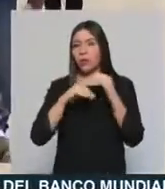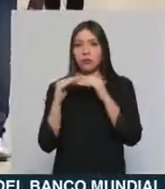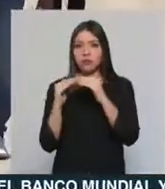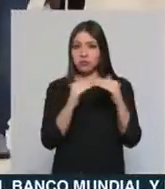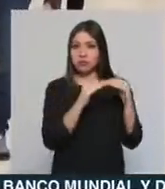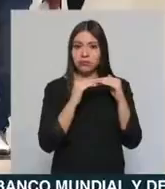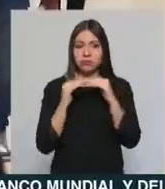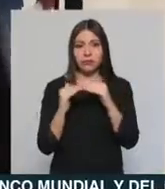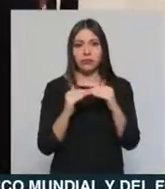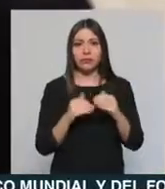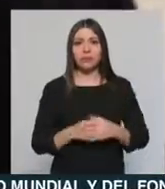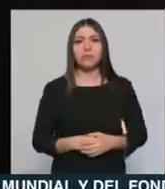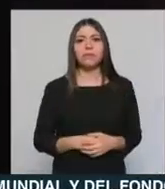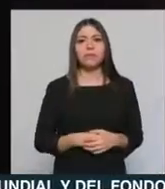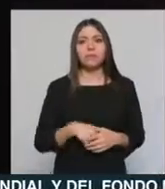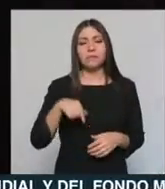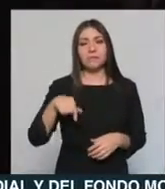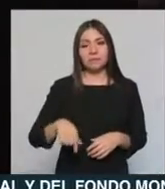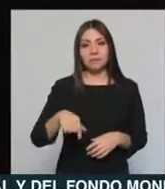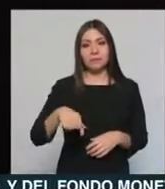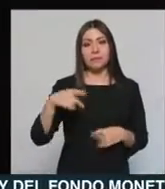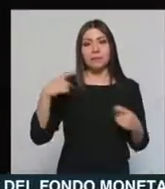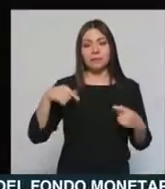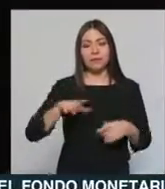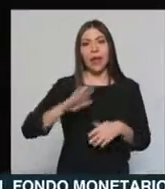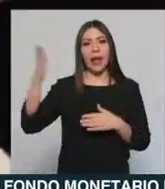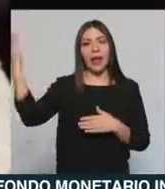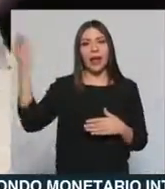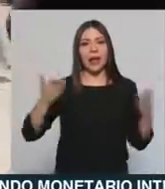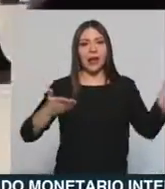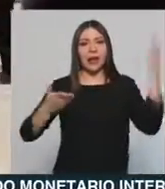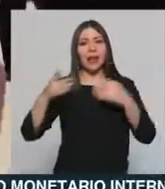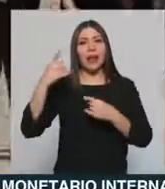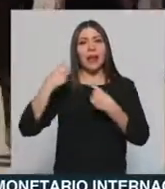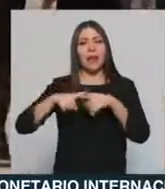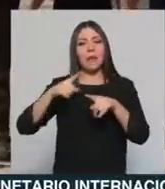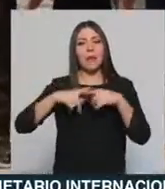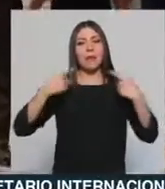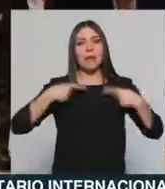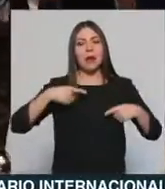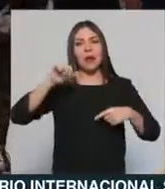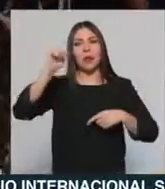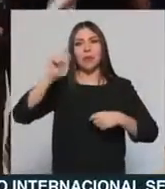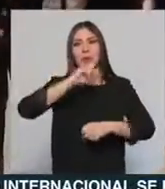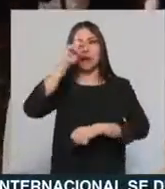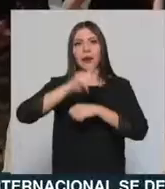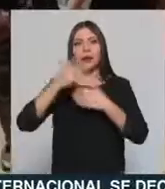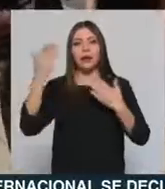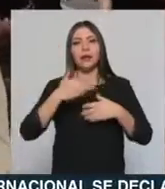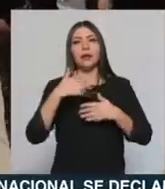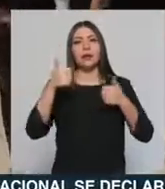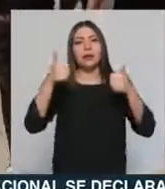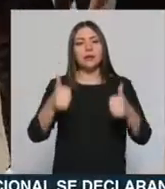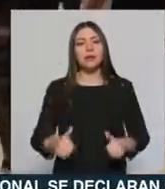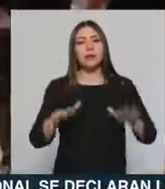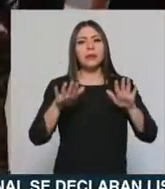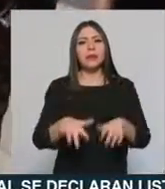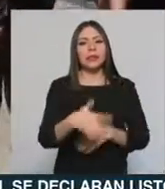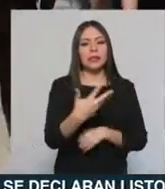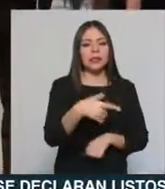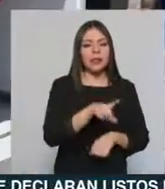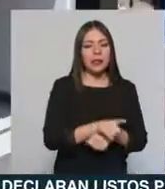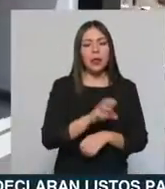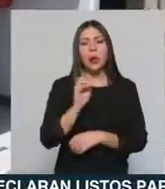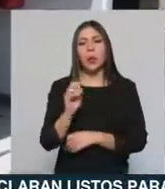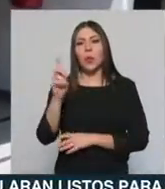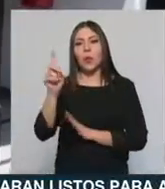país ya llegaron extranjeros para pasear y divertirse por 15 días o un mes. México les parece el mejor lugar para